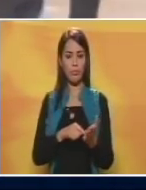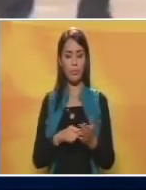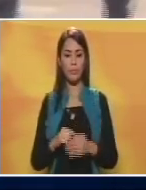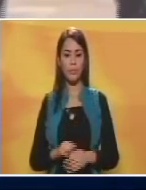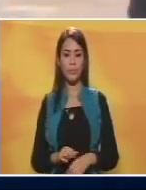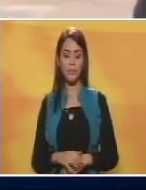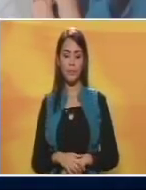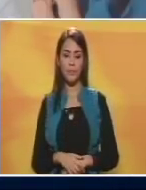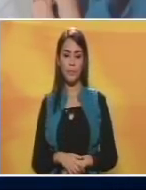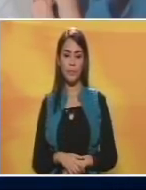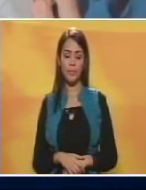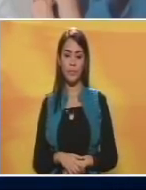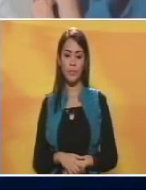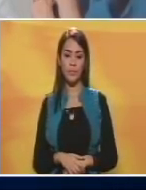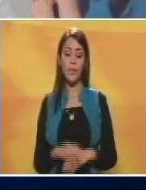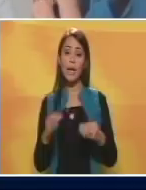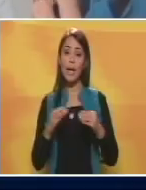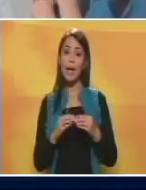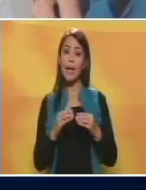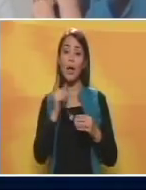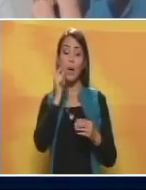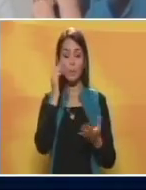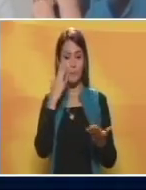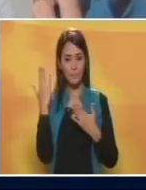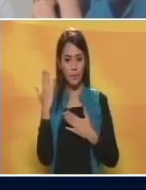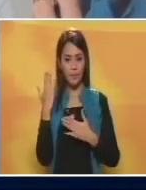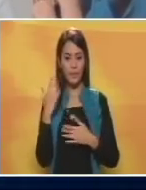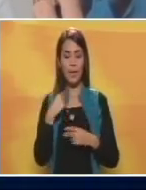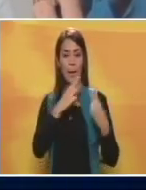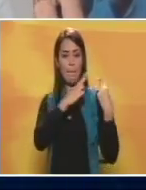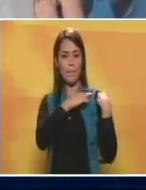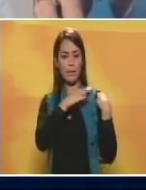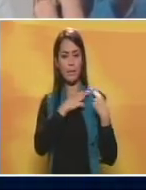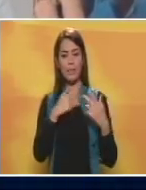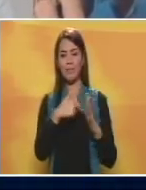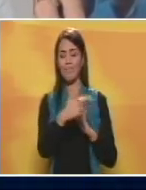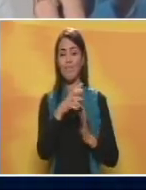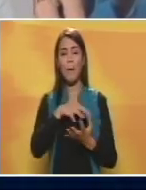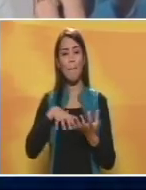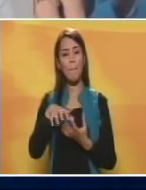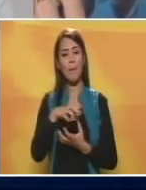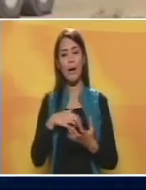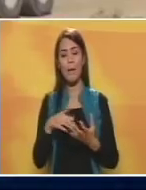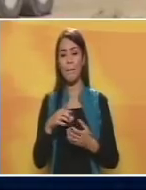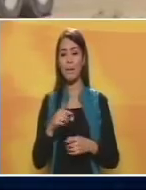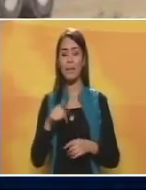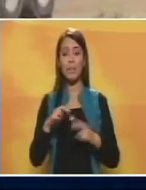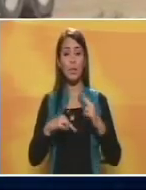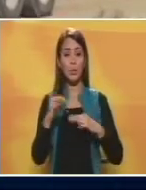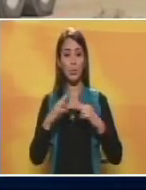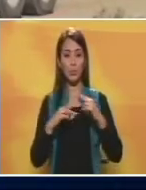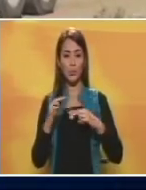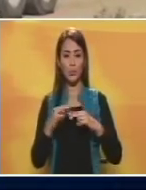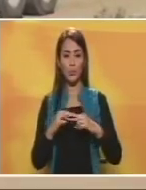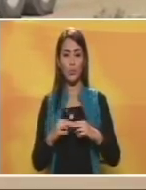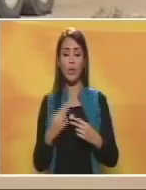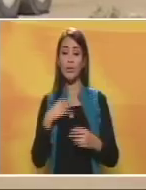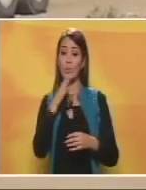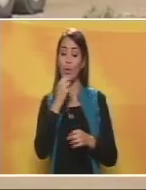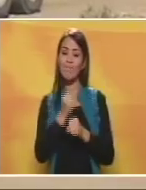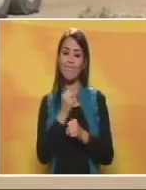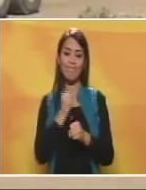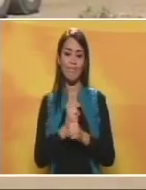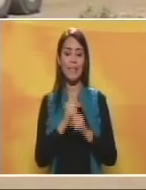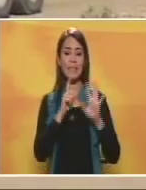al deprimido sector. El gremialista aseveró que como consecuencia de estas problemáticas que atraviesa la construcción, el desempleo alcanzó